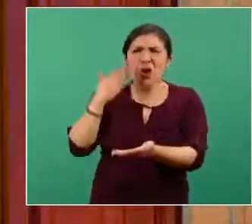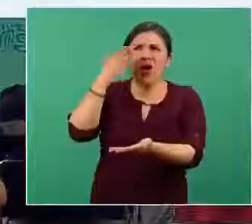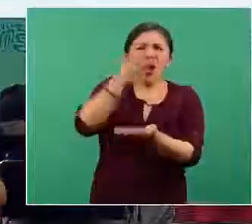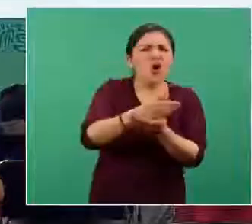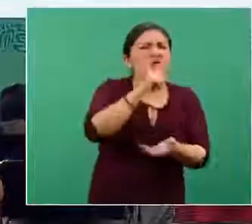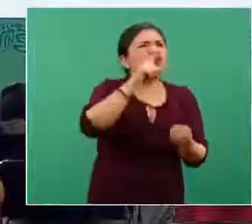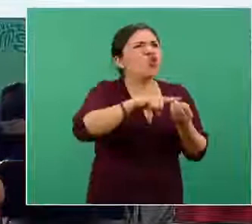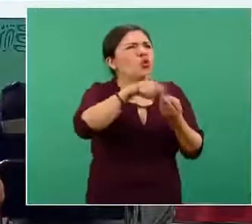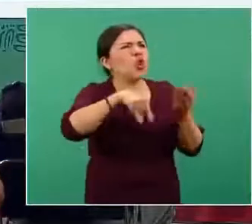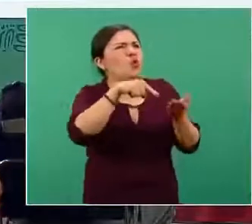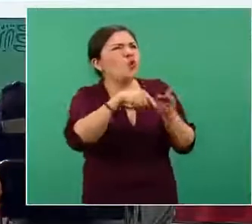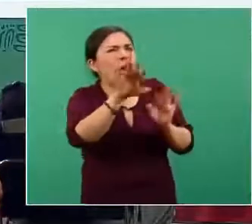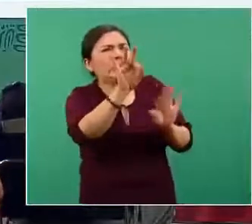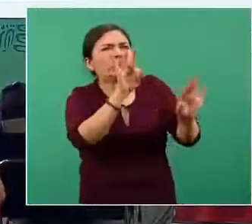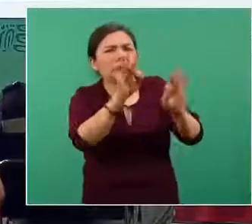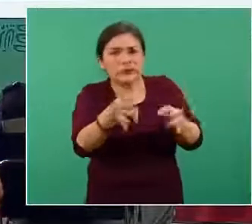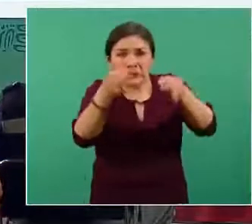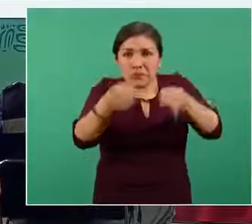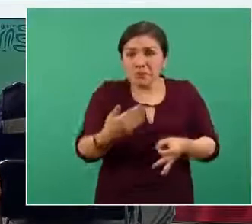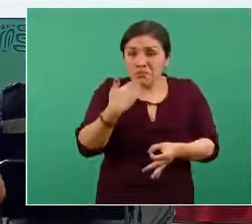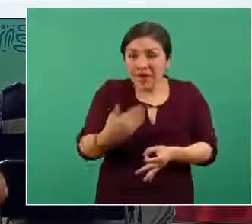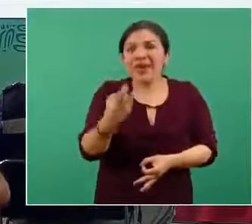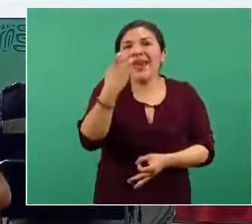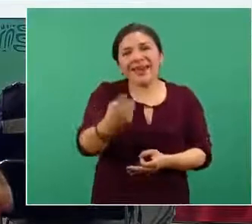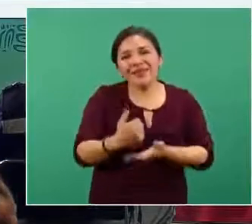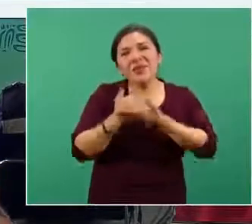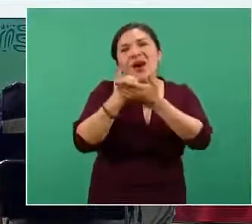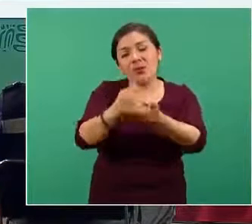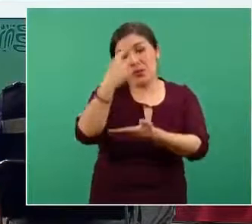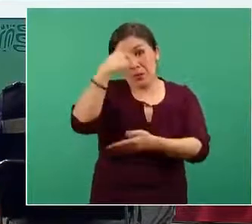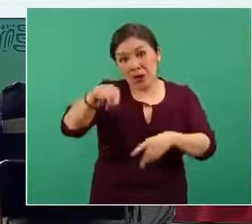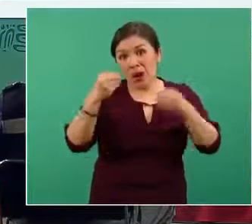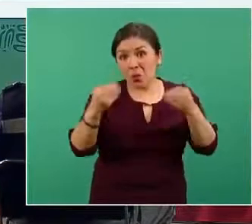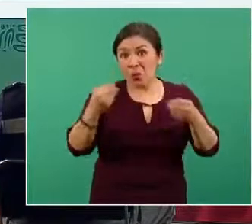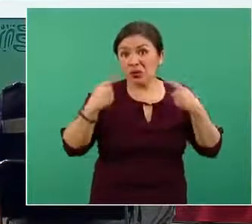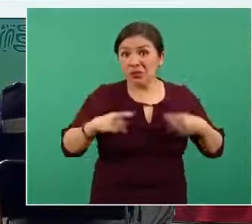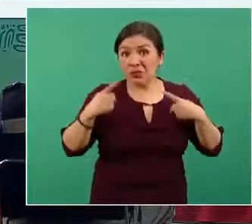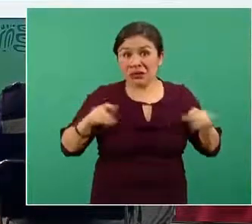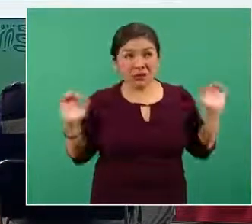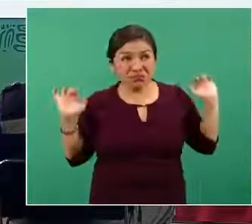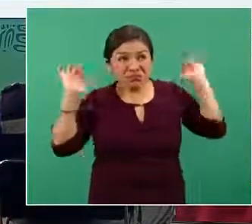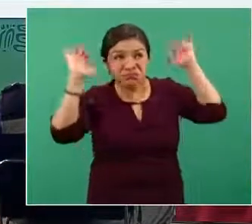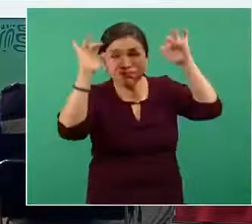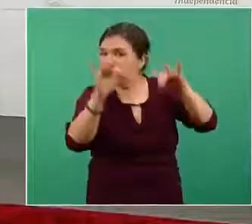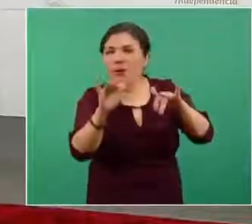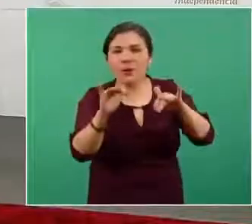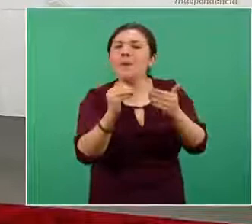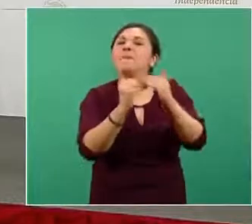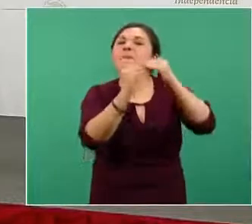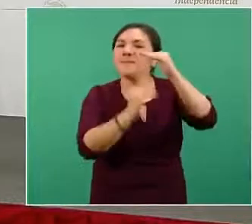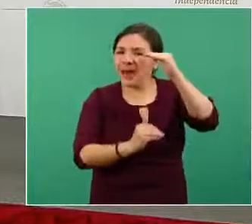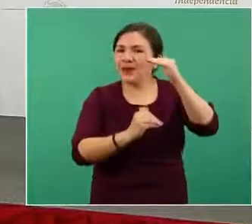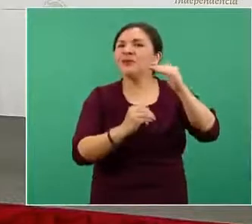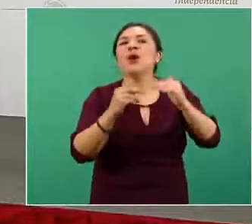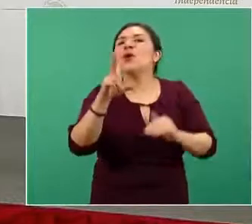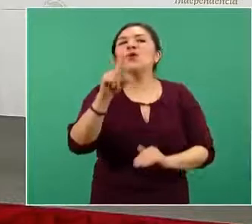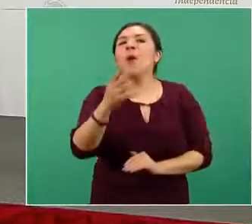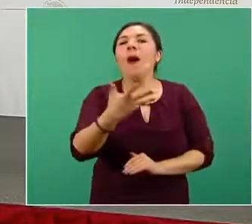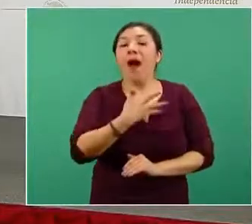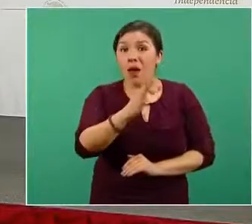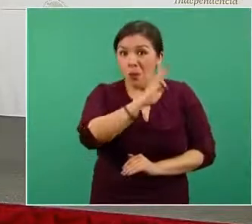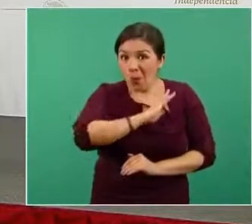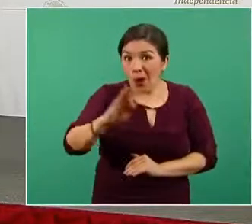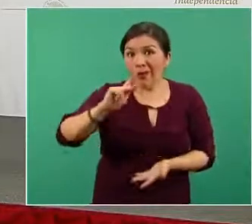mejor manera posible, pues entonces vamos a contribuir que estas congregaciones masivas no se den y por lo tanto que no haya la